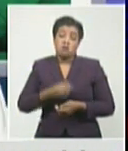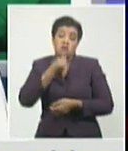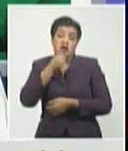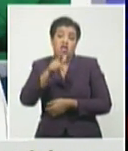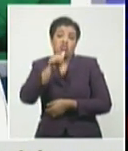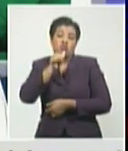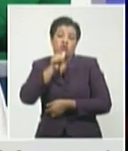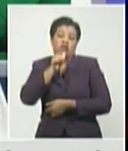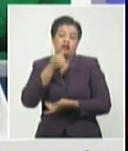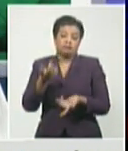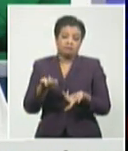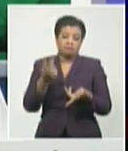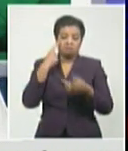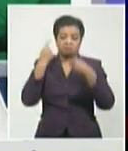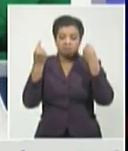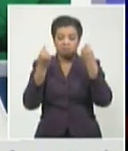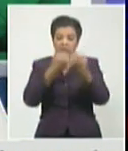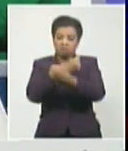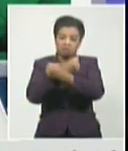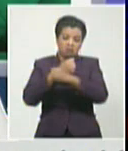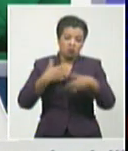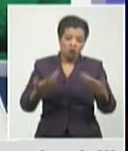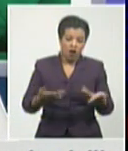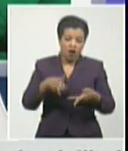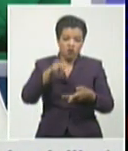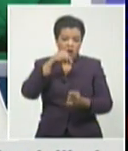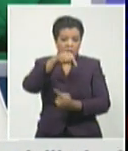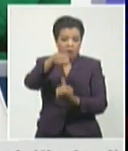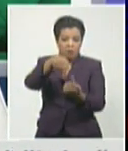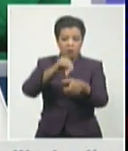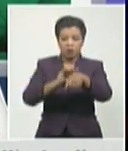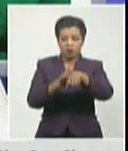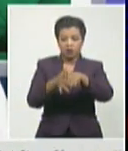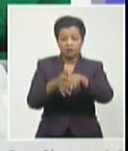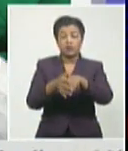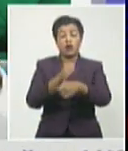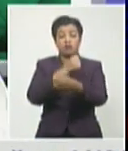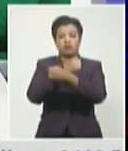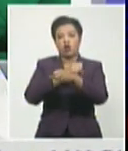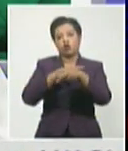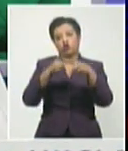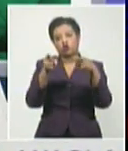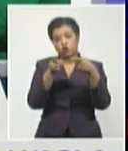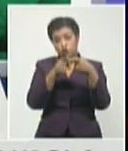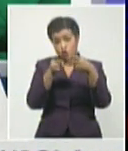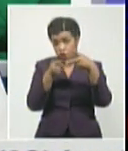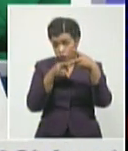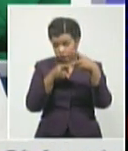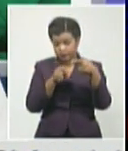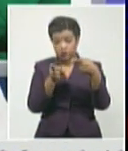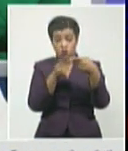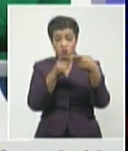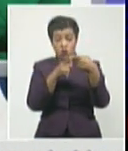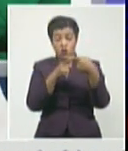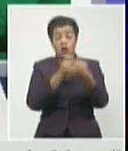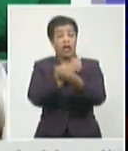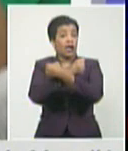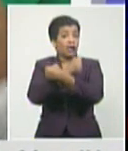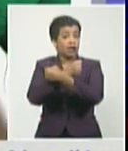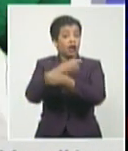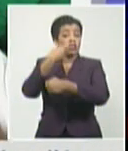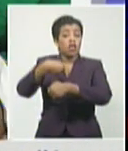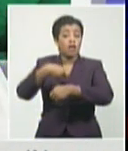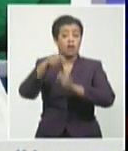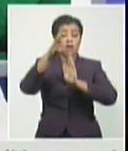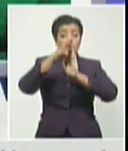una nueva cepa pero los 21 si es más contagiosa pues las medidas de protección tiene